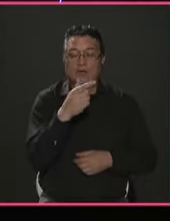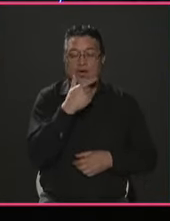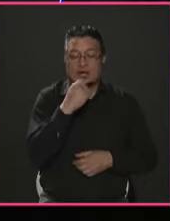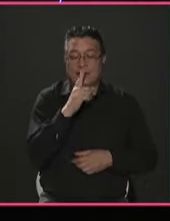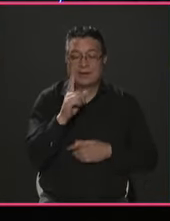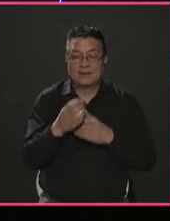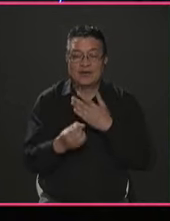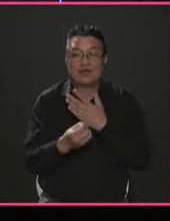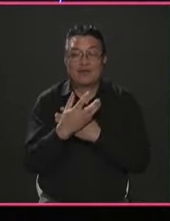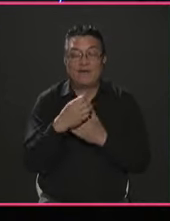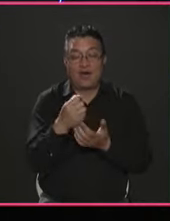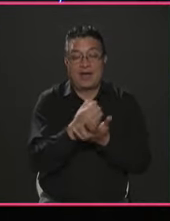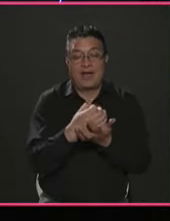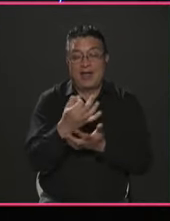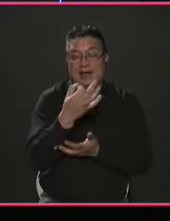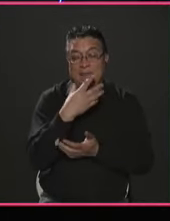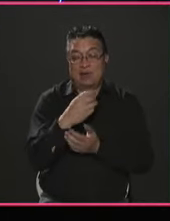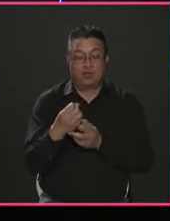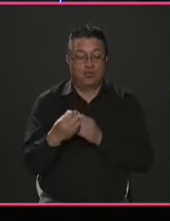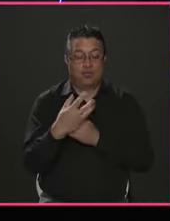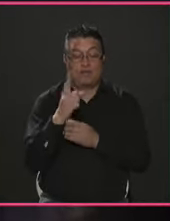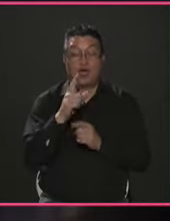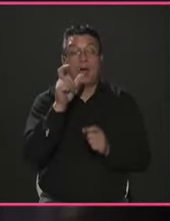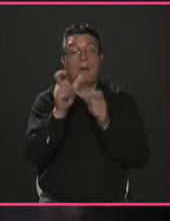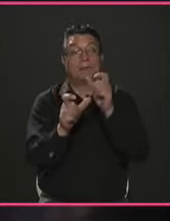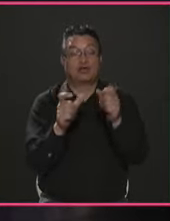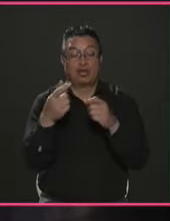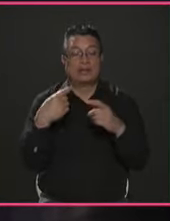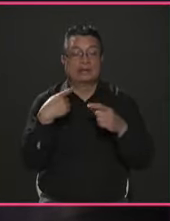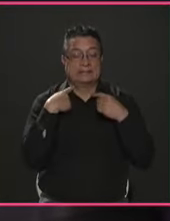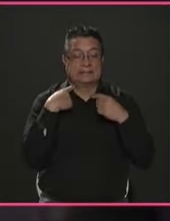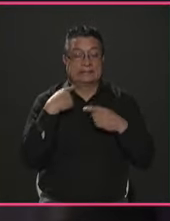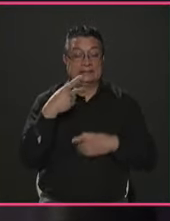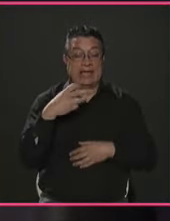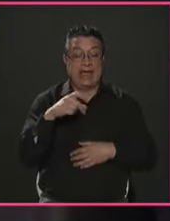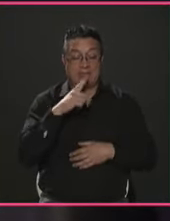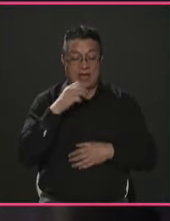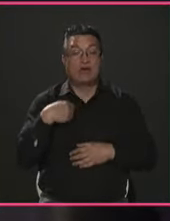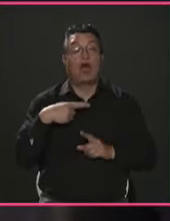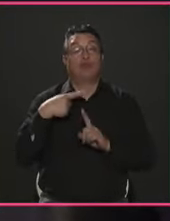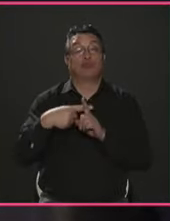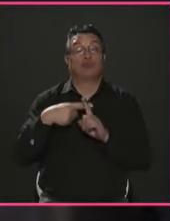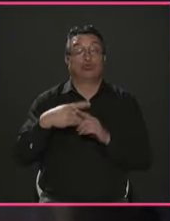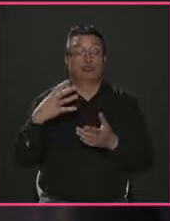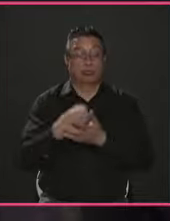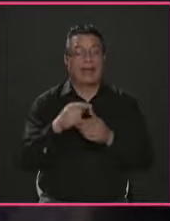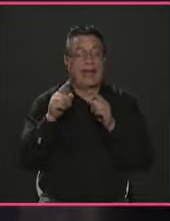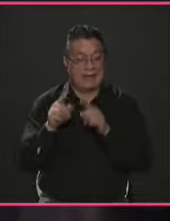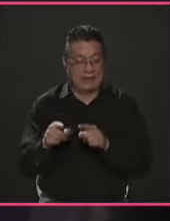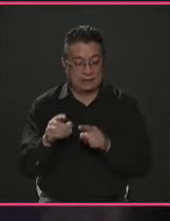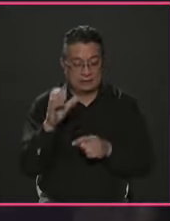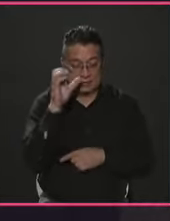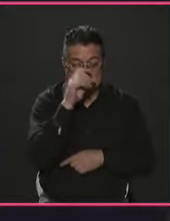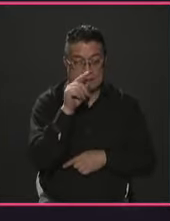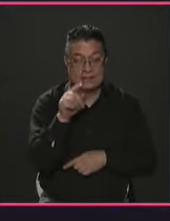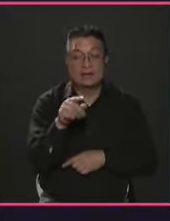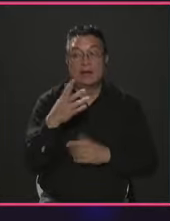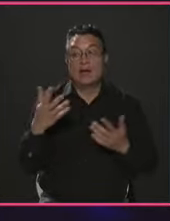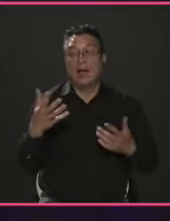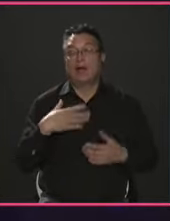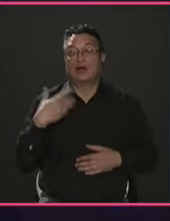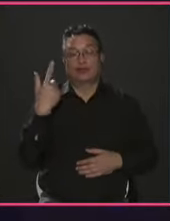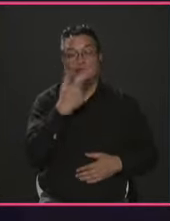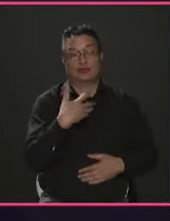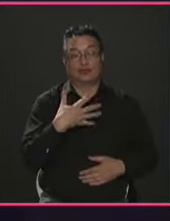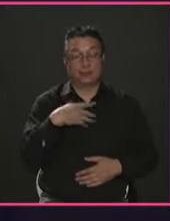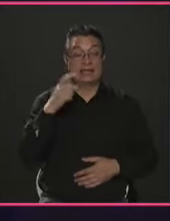medicamentos queremos encontrar los medicamentos que las personas a quien han estado expuestos al anav virus ya le están sirviendo es de esta manera entonces que sabemos que si